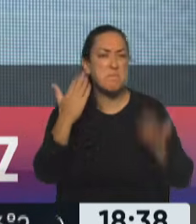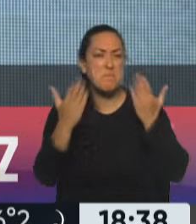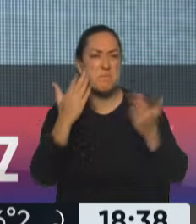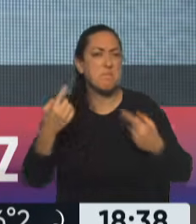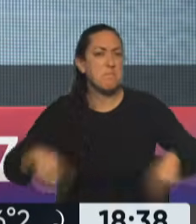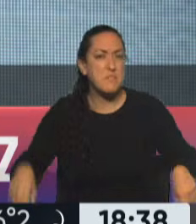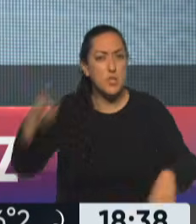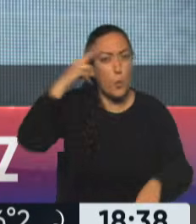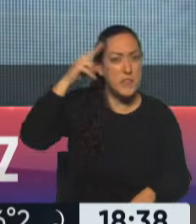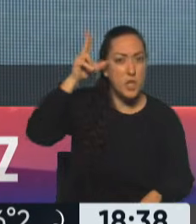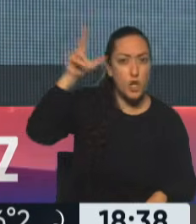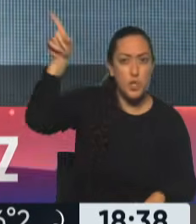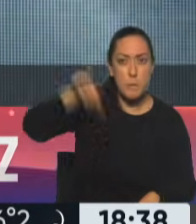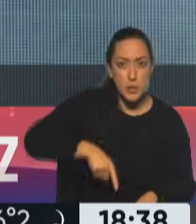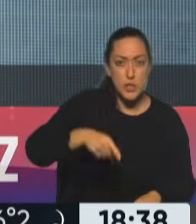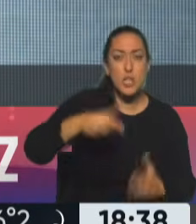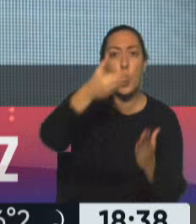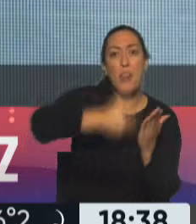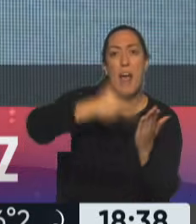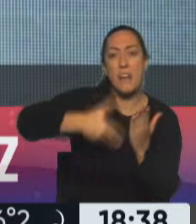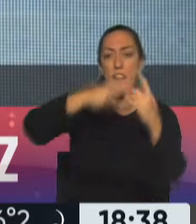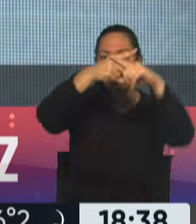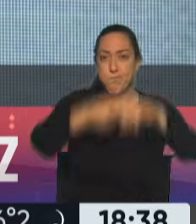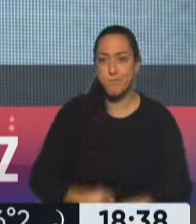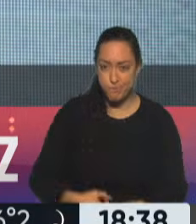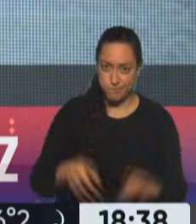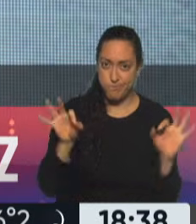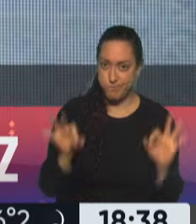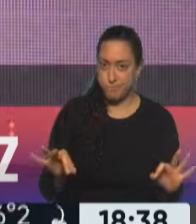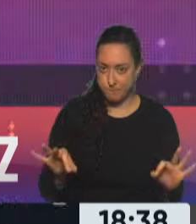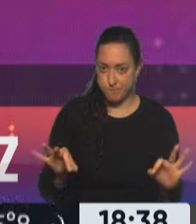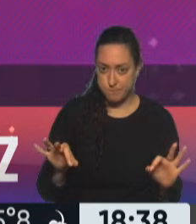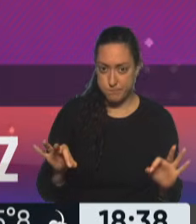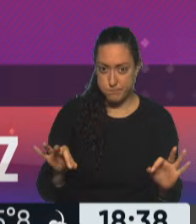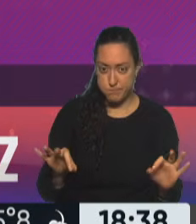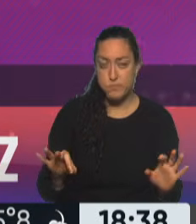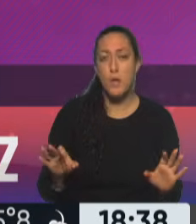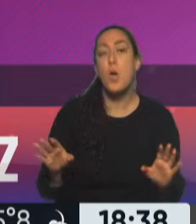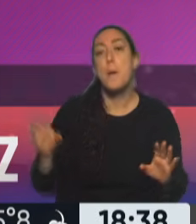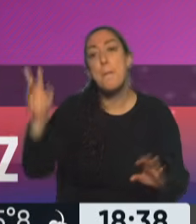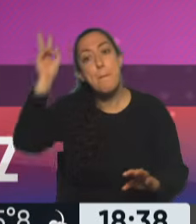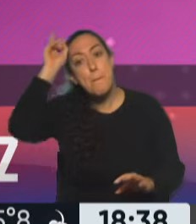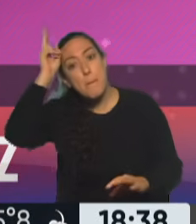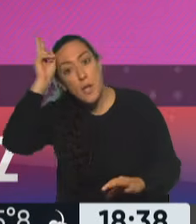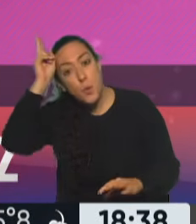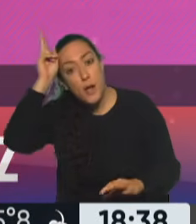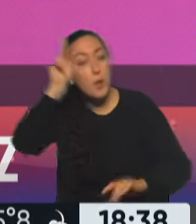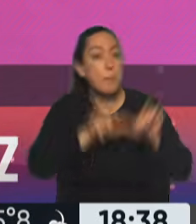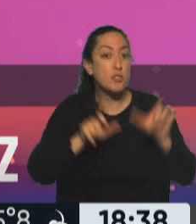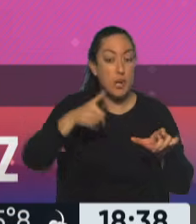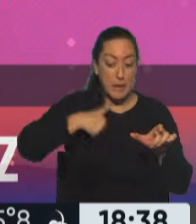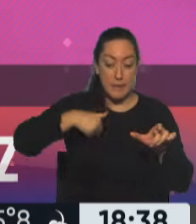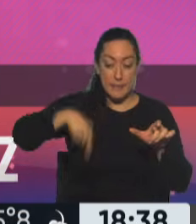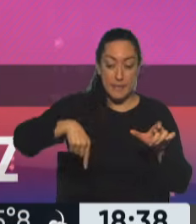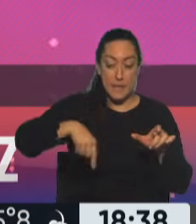del 98% de las actas escrutadas, ¿no? Esta semana se decía si podían ser los peruanos en Argentina los que le den la victoria a Keiko,